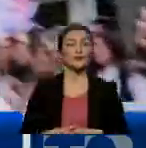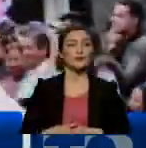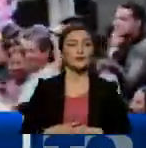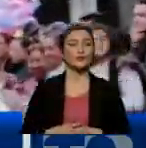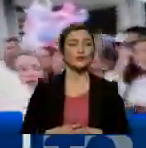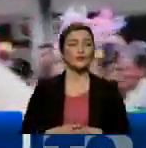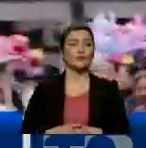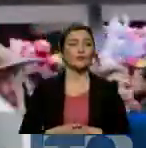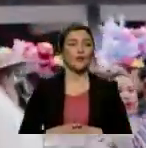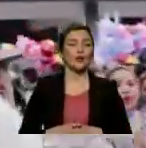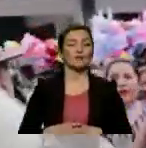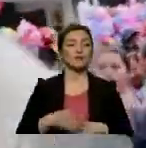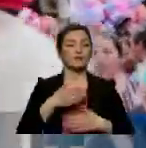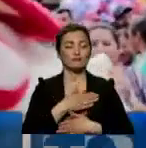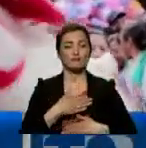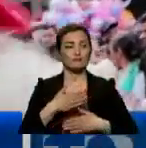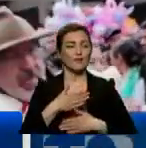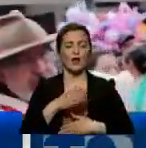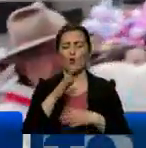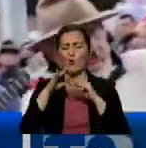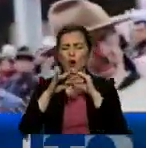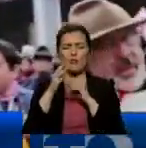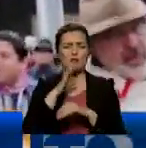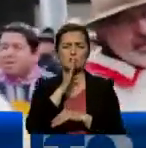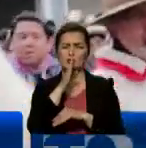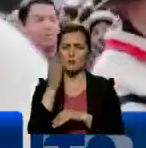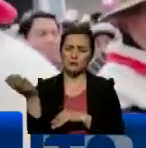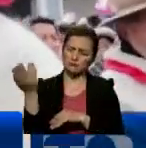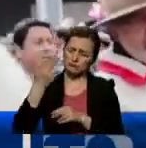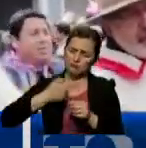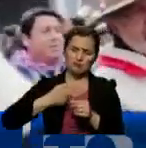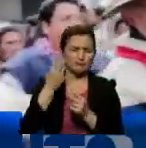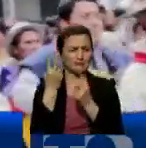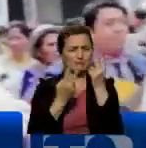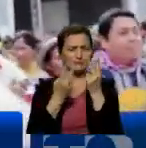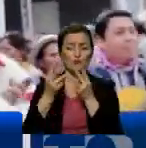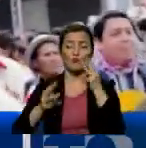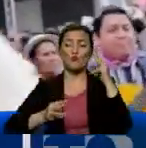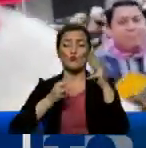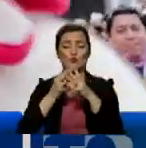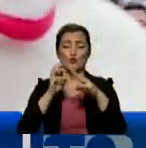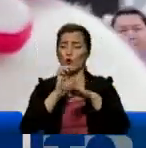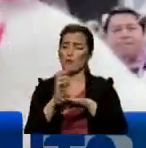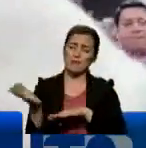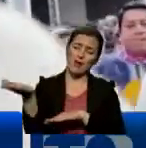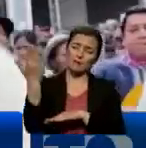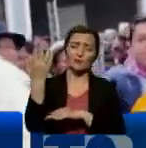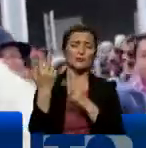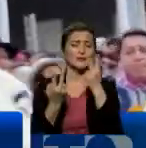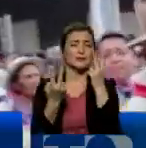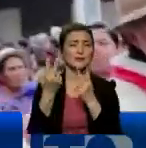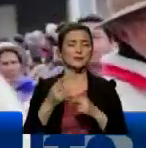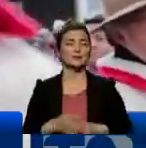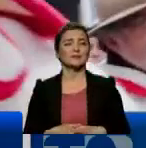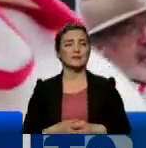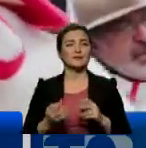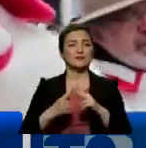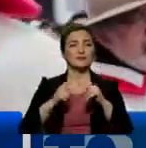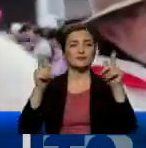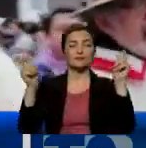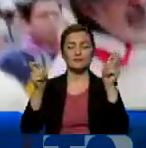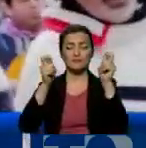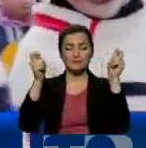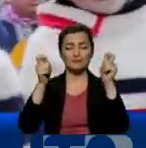Por favor, las puertas de Guaranda siempre están abiertas al mundo entero, al Ecuador. Estamos nosotros iniciando las